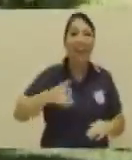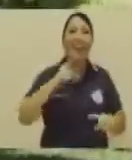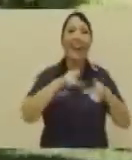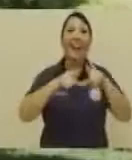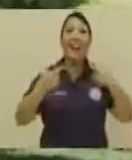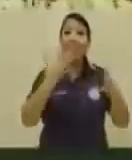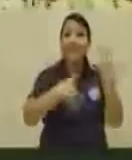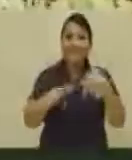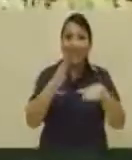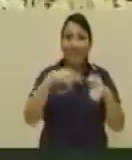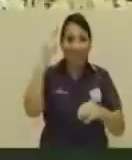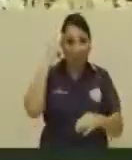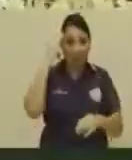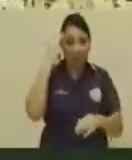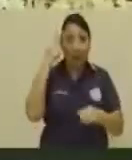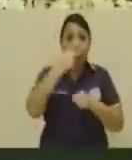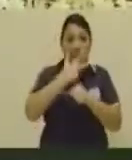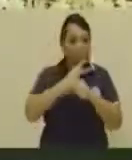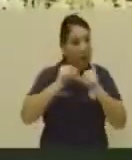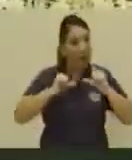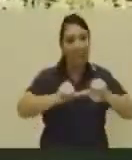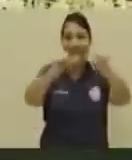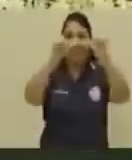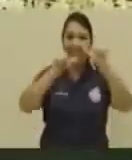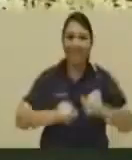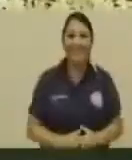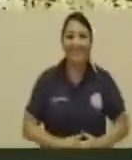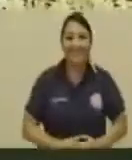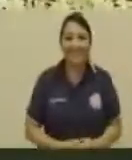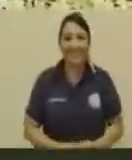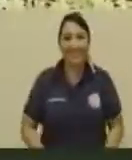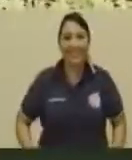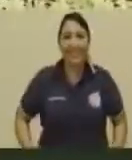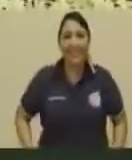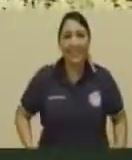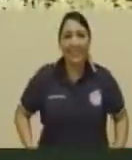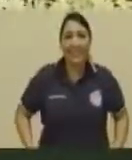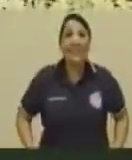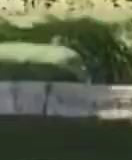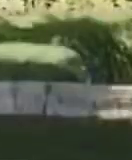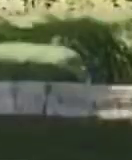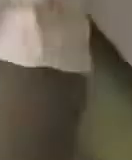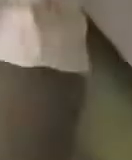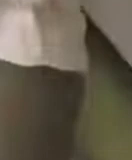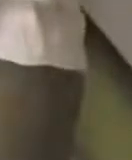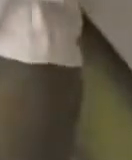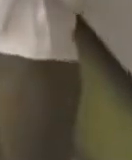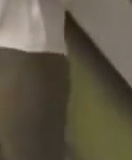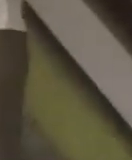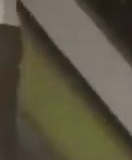comunicación. Nos vemos en otro segmento de lengua de señas y recuerden que Guatemala no se detiene.